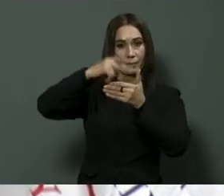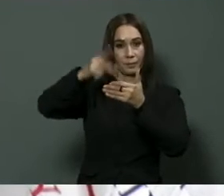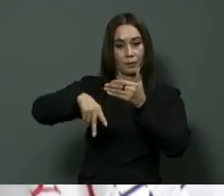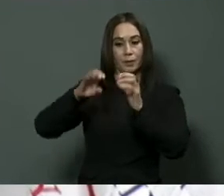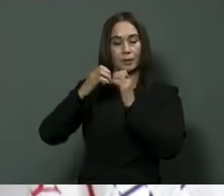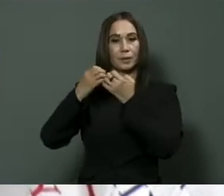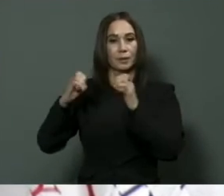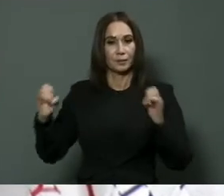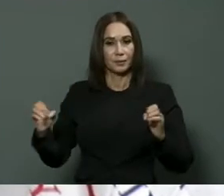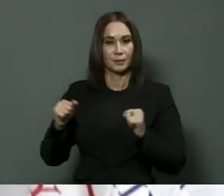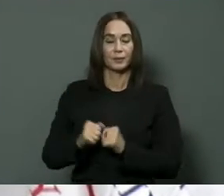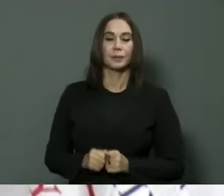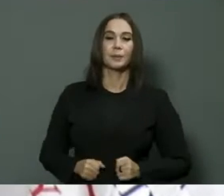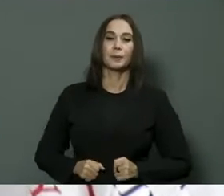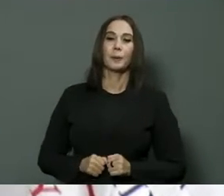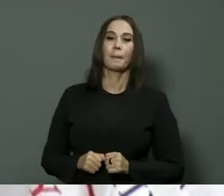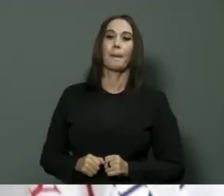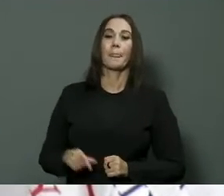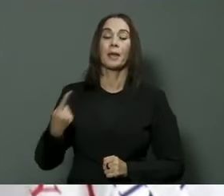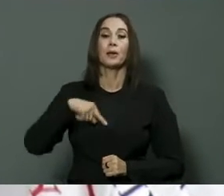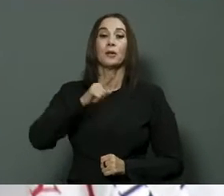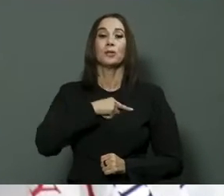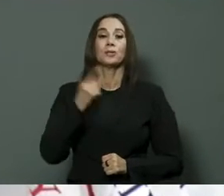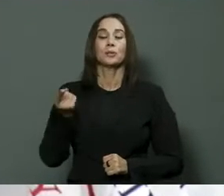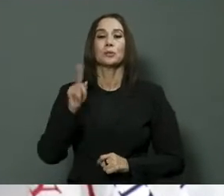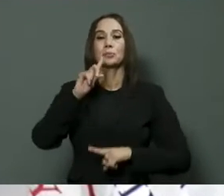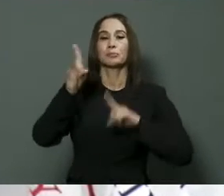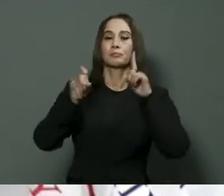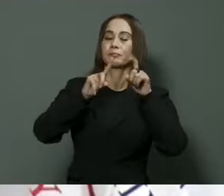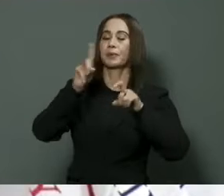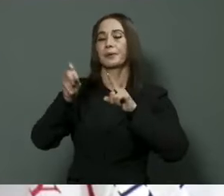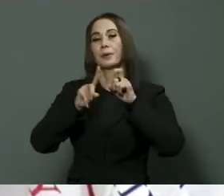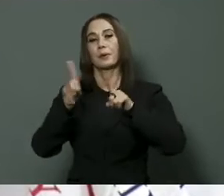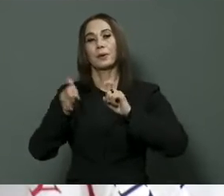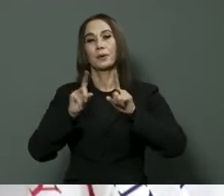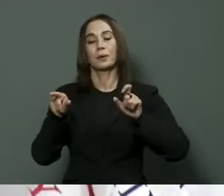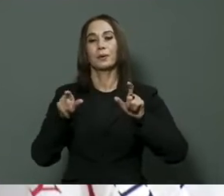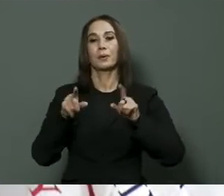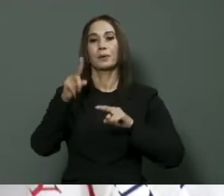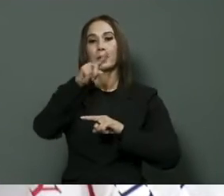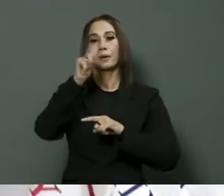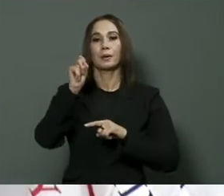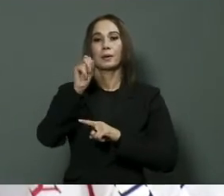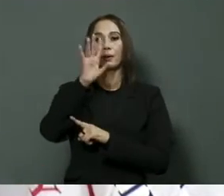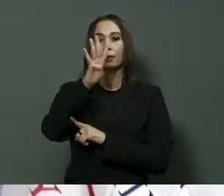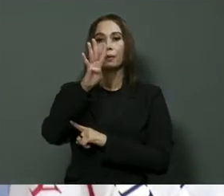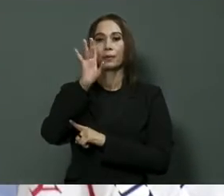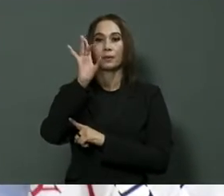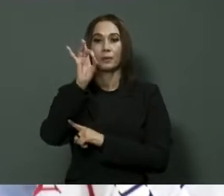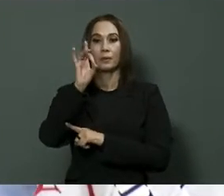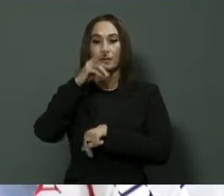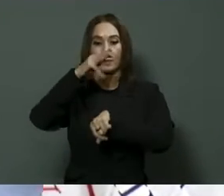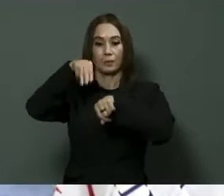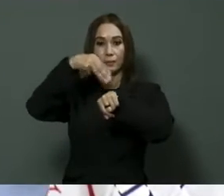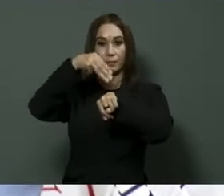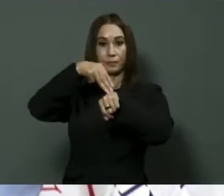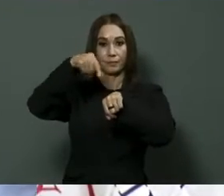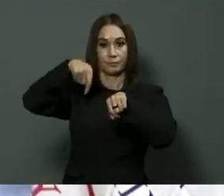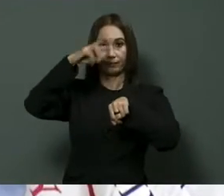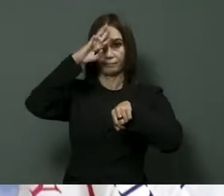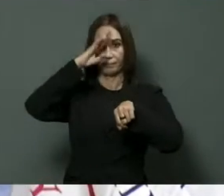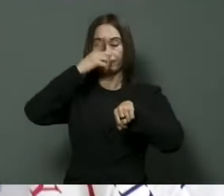esfuerzo. Hicimos una serie de consultas en los 158 municipios del país a